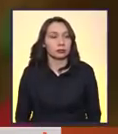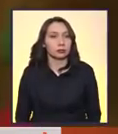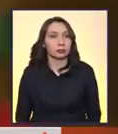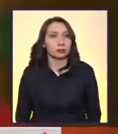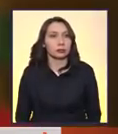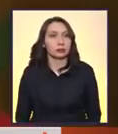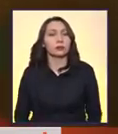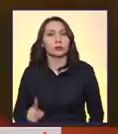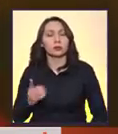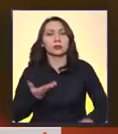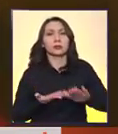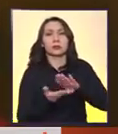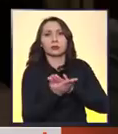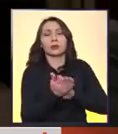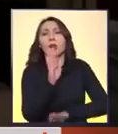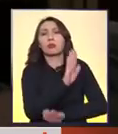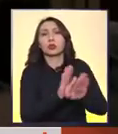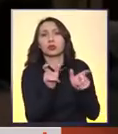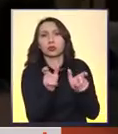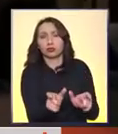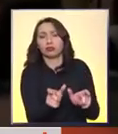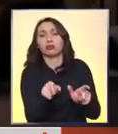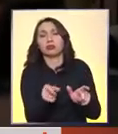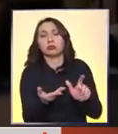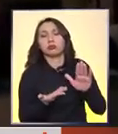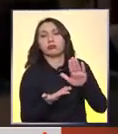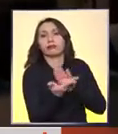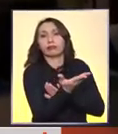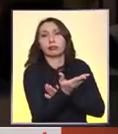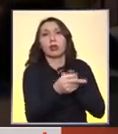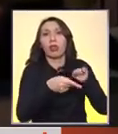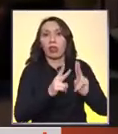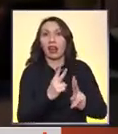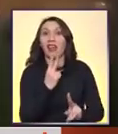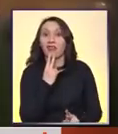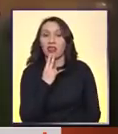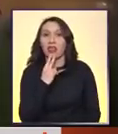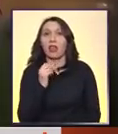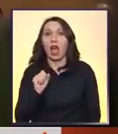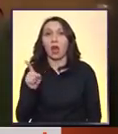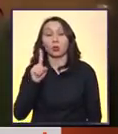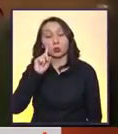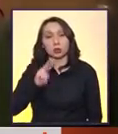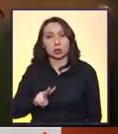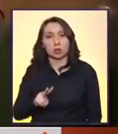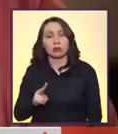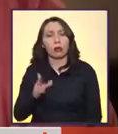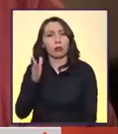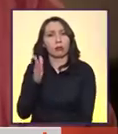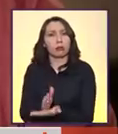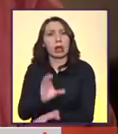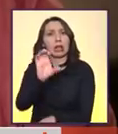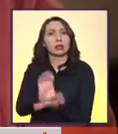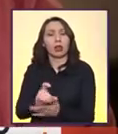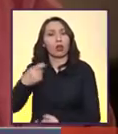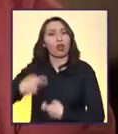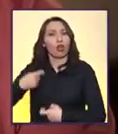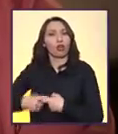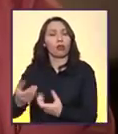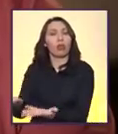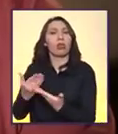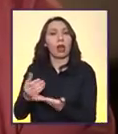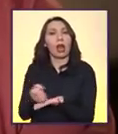Interpusimos un recurso de protección por el derecho a la vida de Agustín, porque a él en forma arbitraria le estaban negando el acceso a un medicamento por